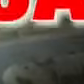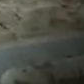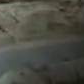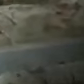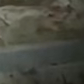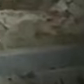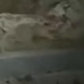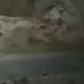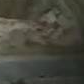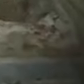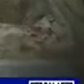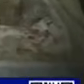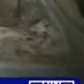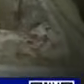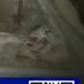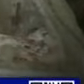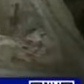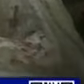¿Usted qué festejará?